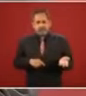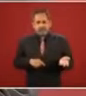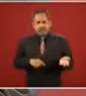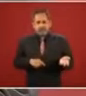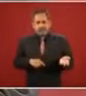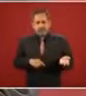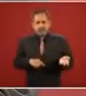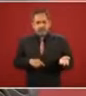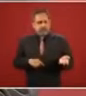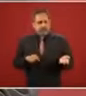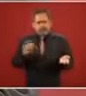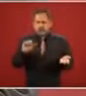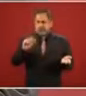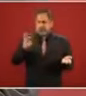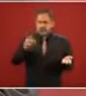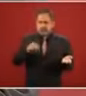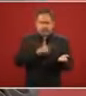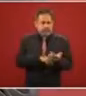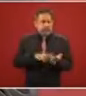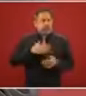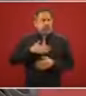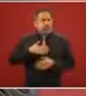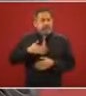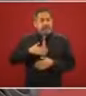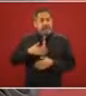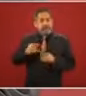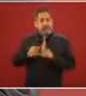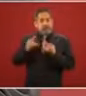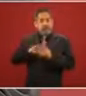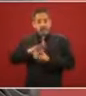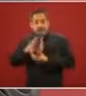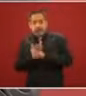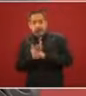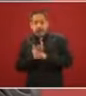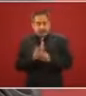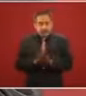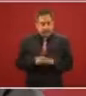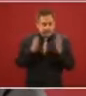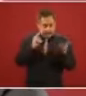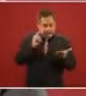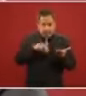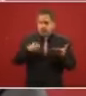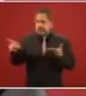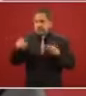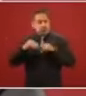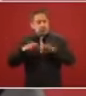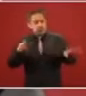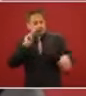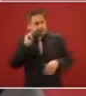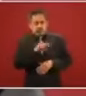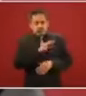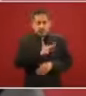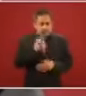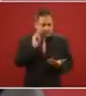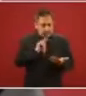la parte del archivo en donde estaba mi expediente. Es público.